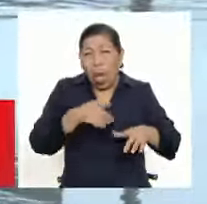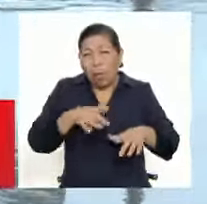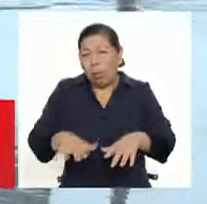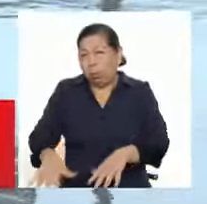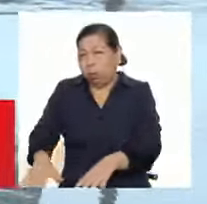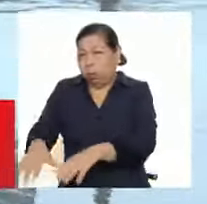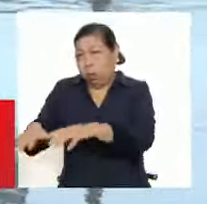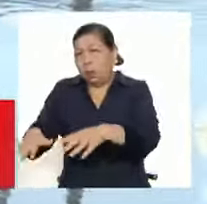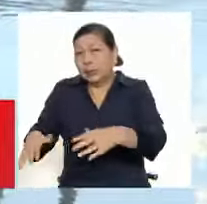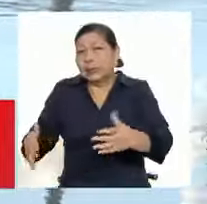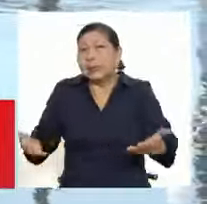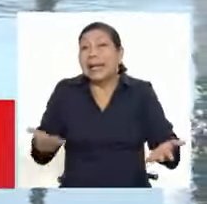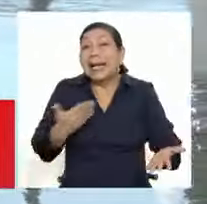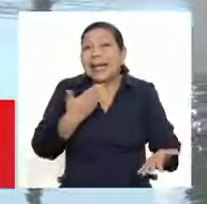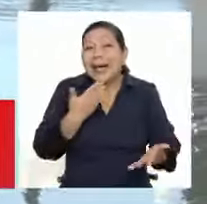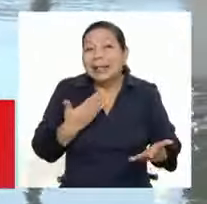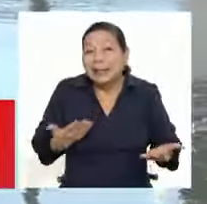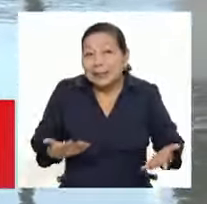empozada.